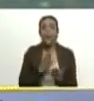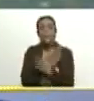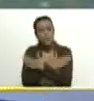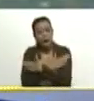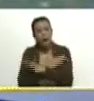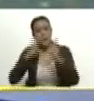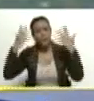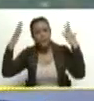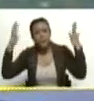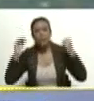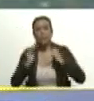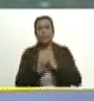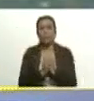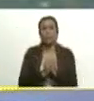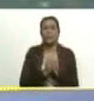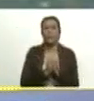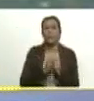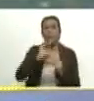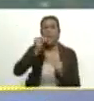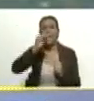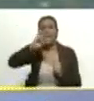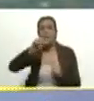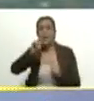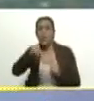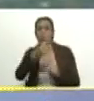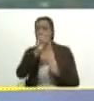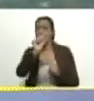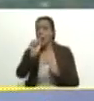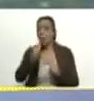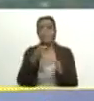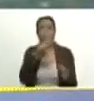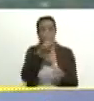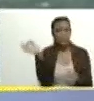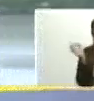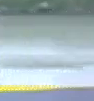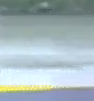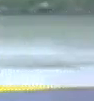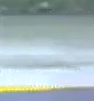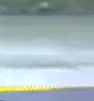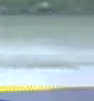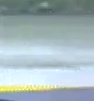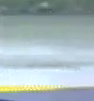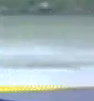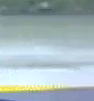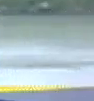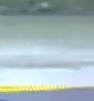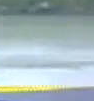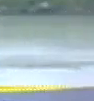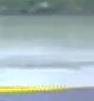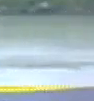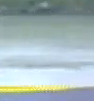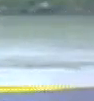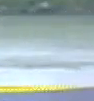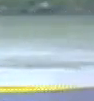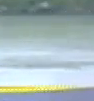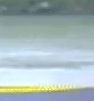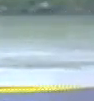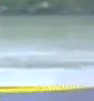Mira, y tiene el Café Kigua, ¿vale? ¿Ah? Excelente. Lo que me enseñaron ustedes ayer,